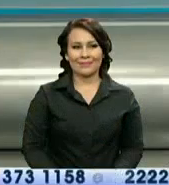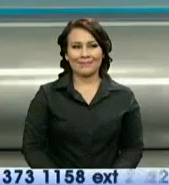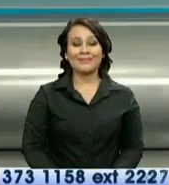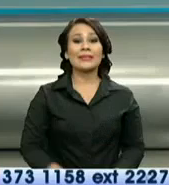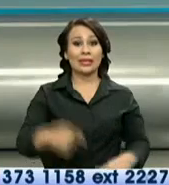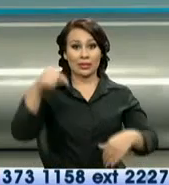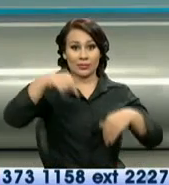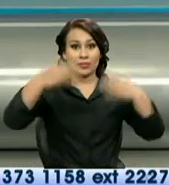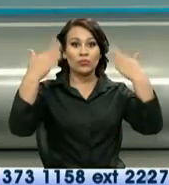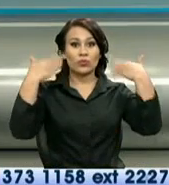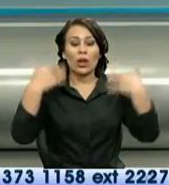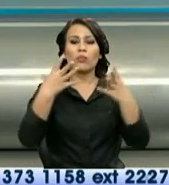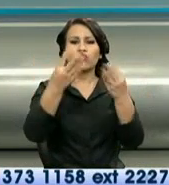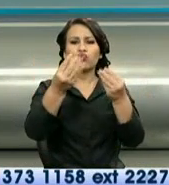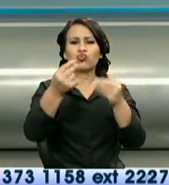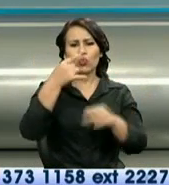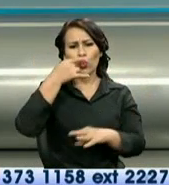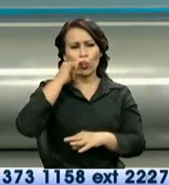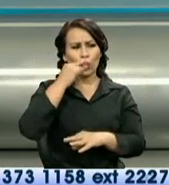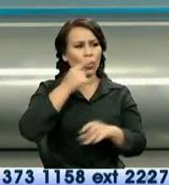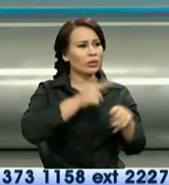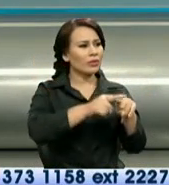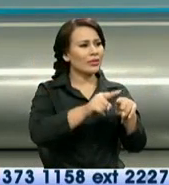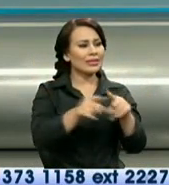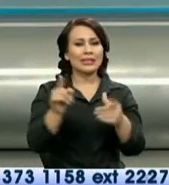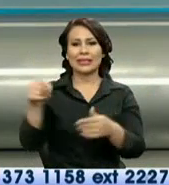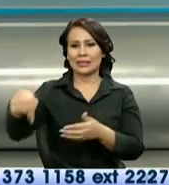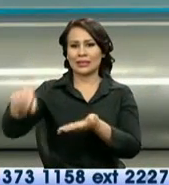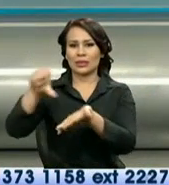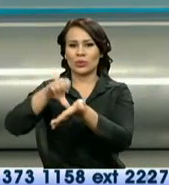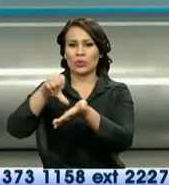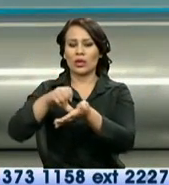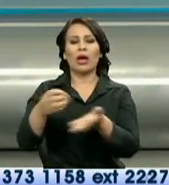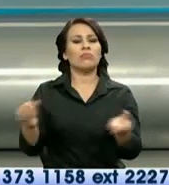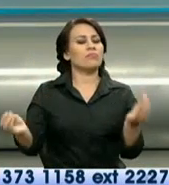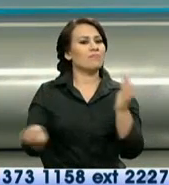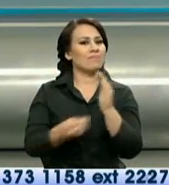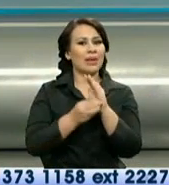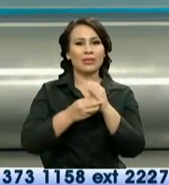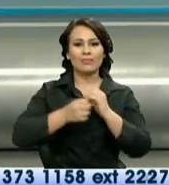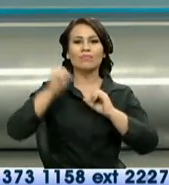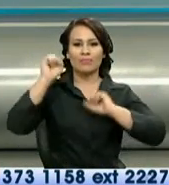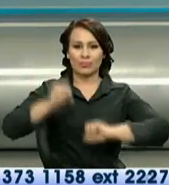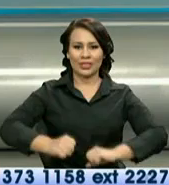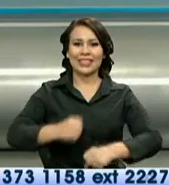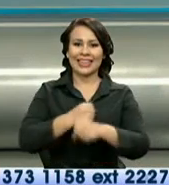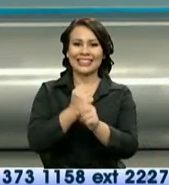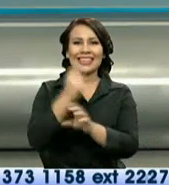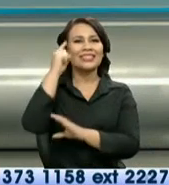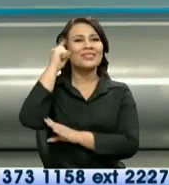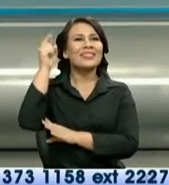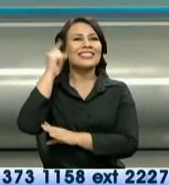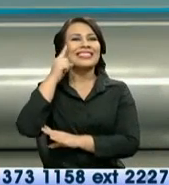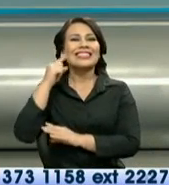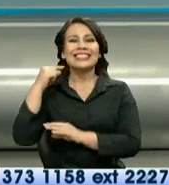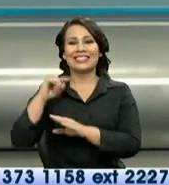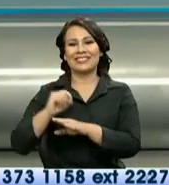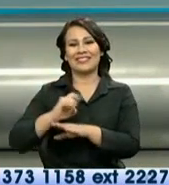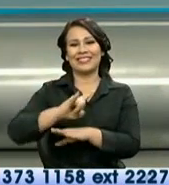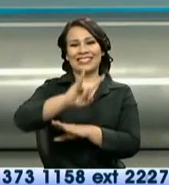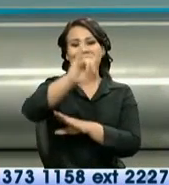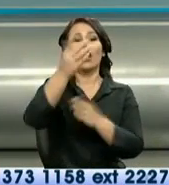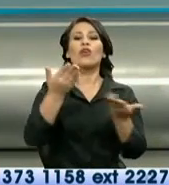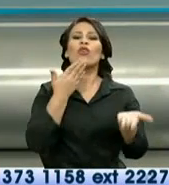En Guayaquil, cientos de niños de diferentes ciudades del país disfrutaron al máximo poder cumplir su sueño de volar. Esto se